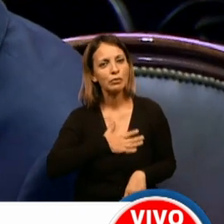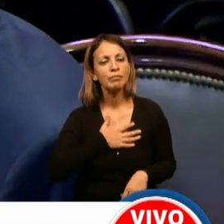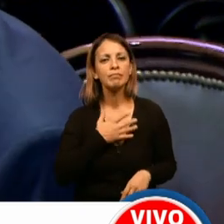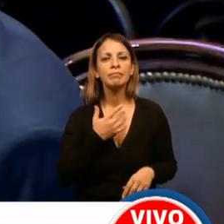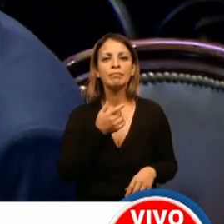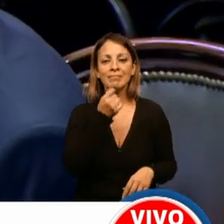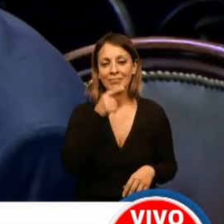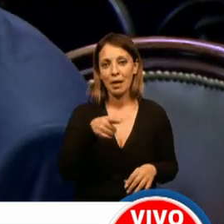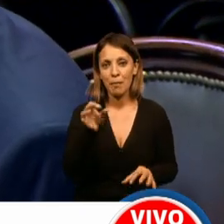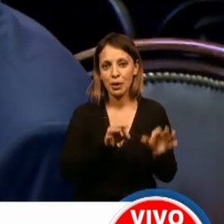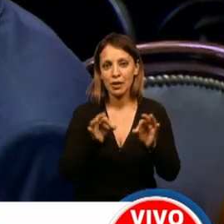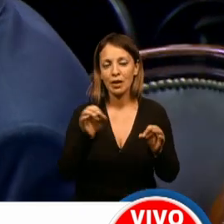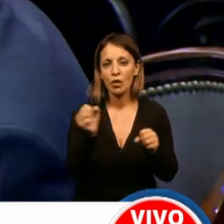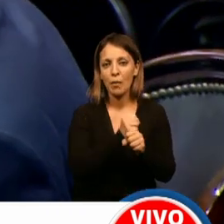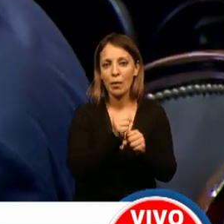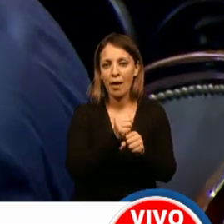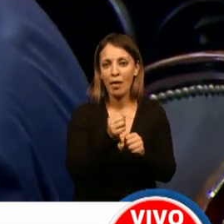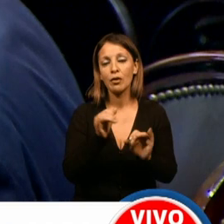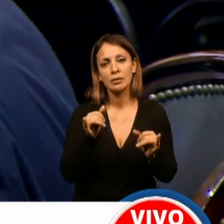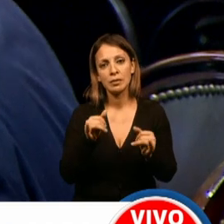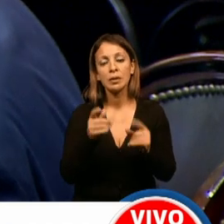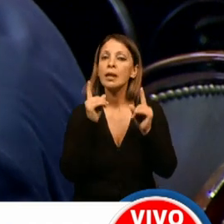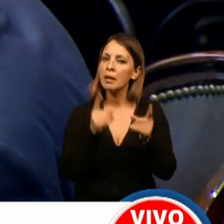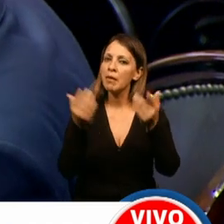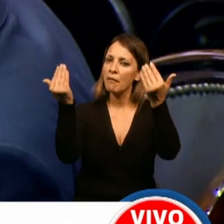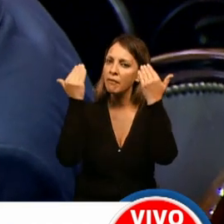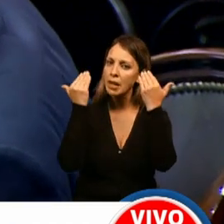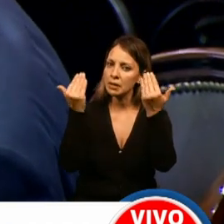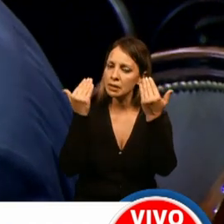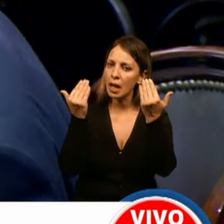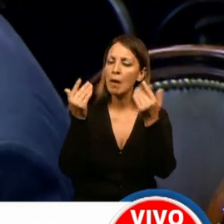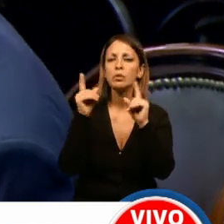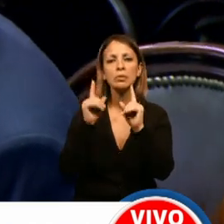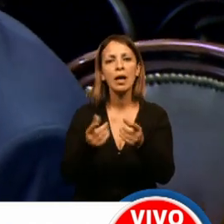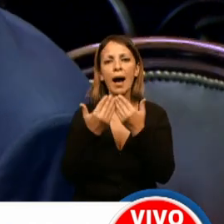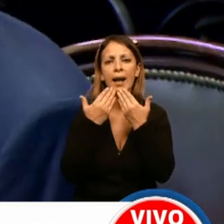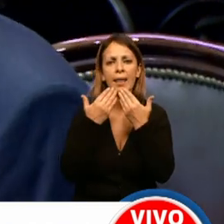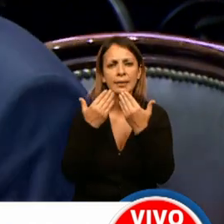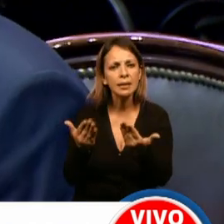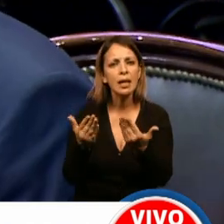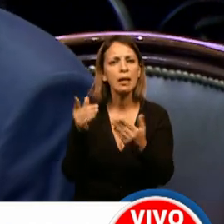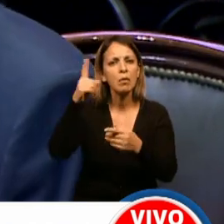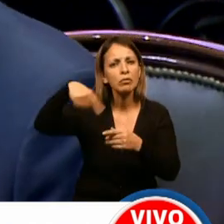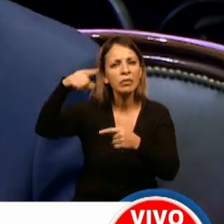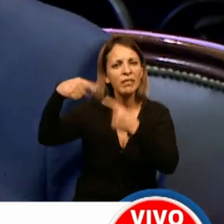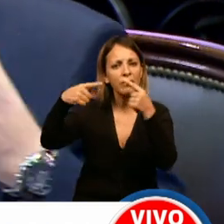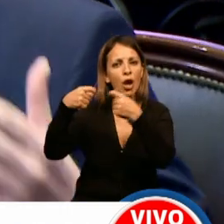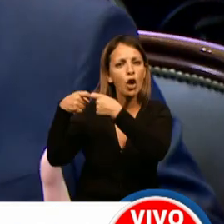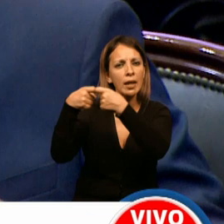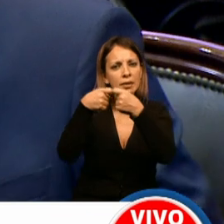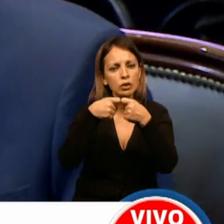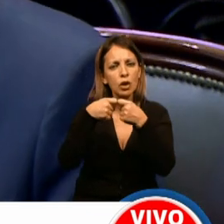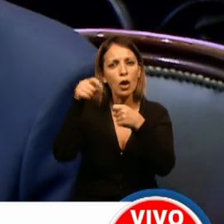de este proyecto felicitamos y agradecemos a las organizaciones que hoy nos